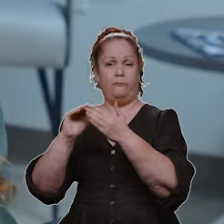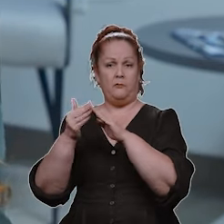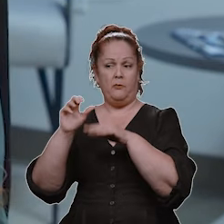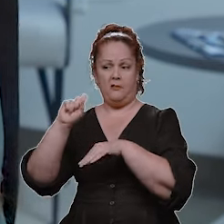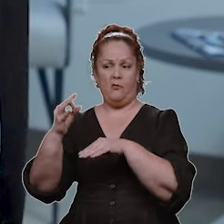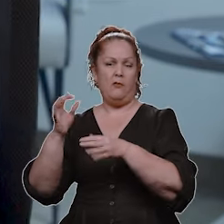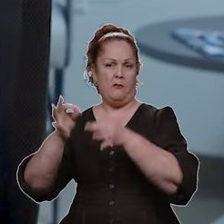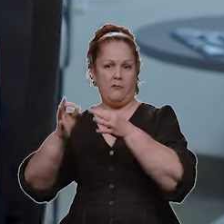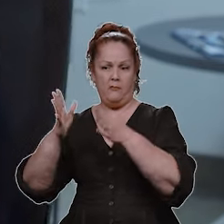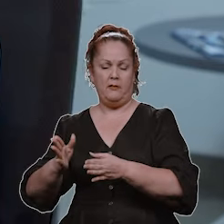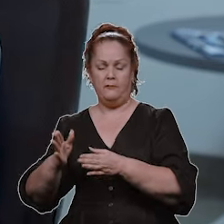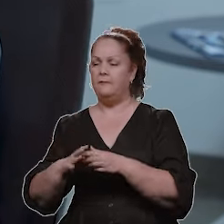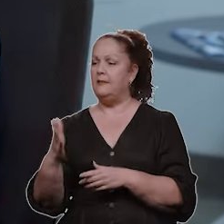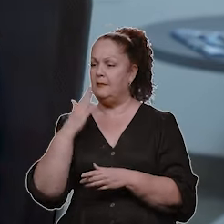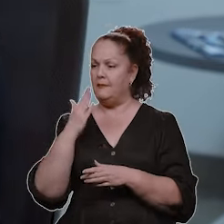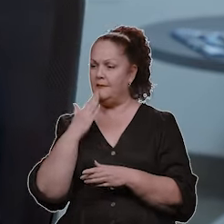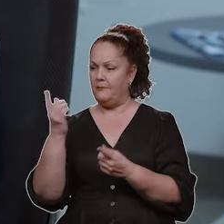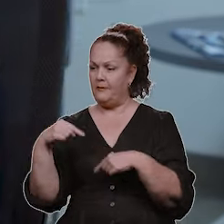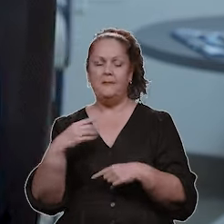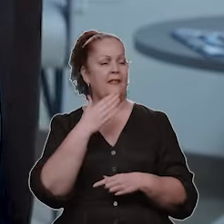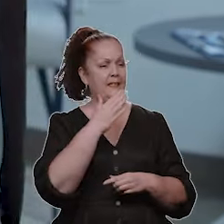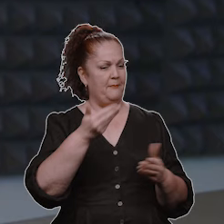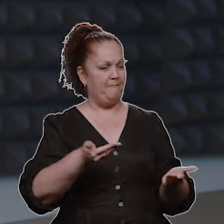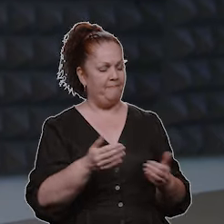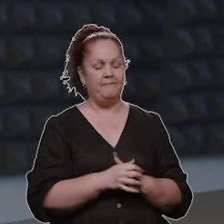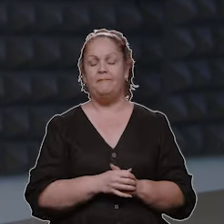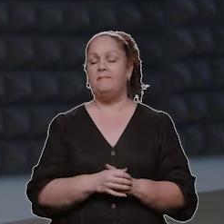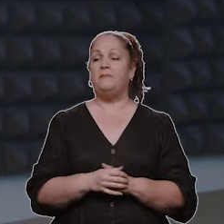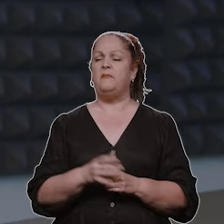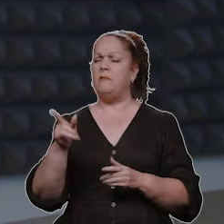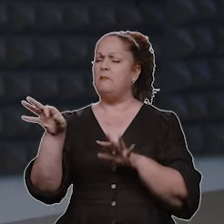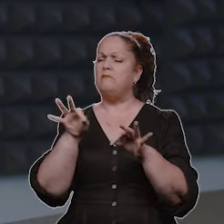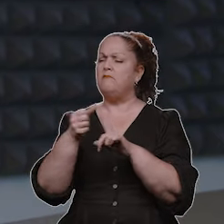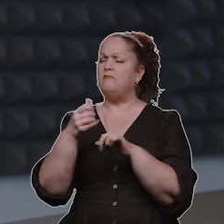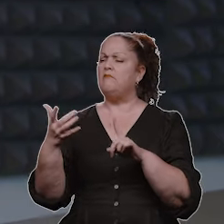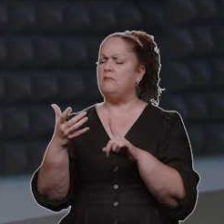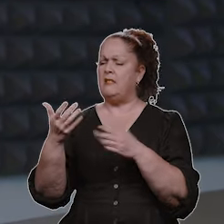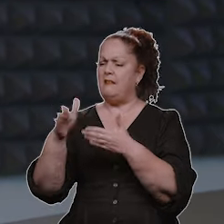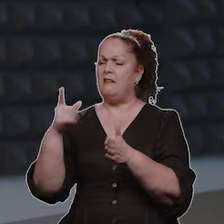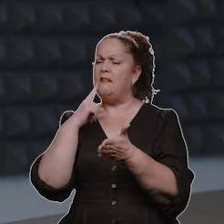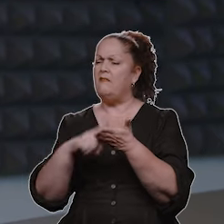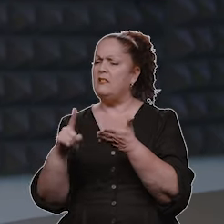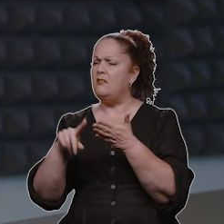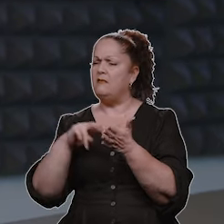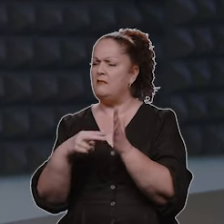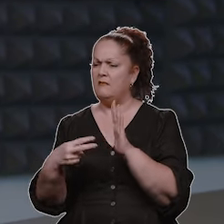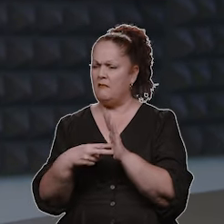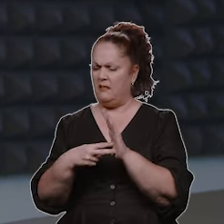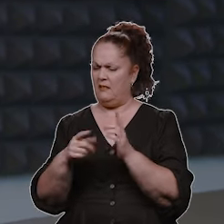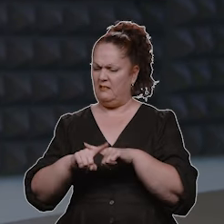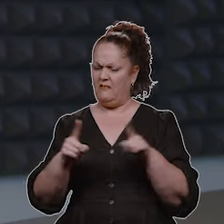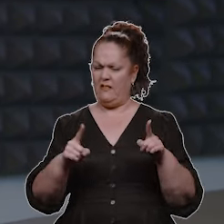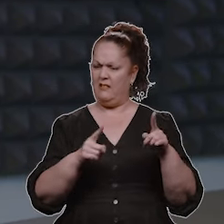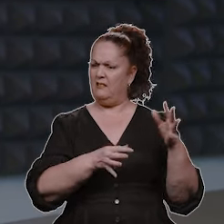bienvenida jua Gracias por acompañarnos Saludos gracias por la invitación jua Comencemos por definir Qué es una sala de investigaciones y cómo se